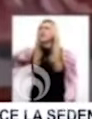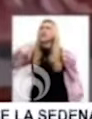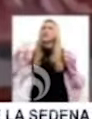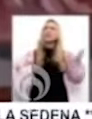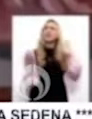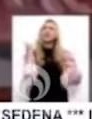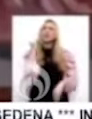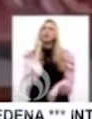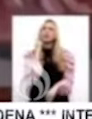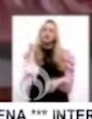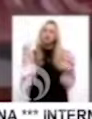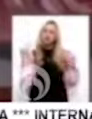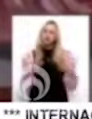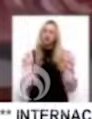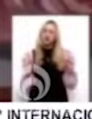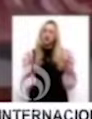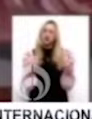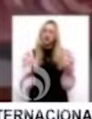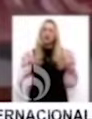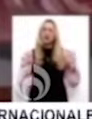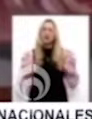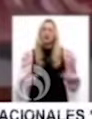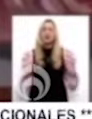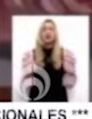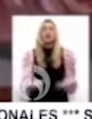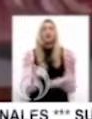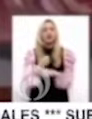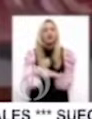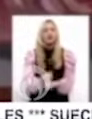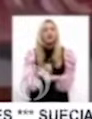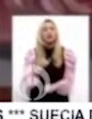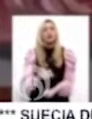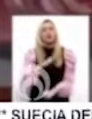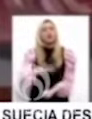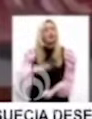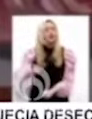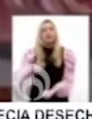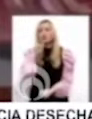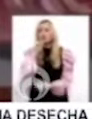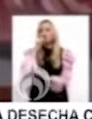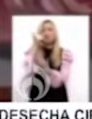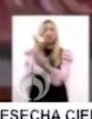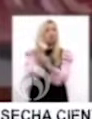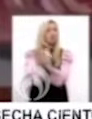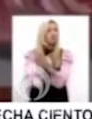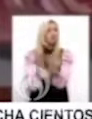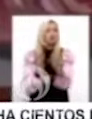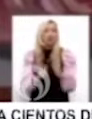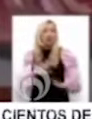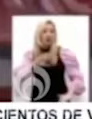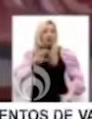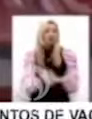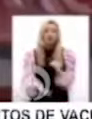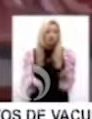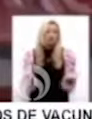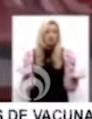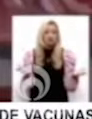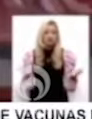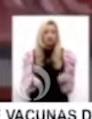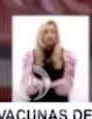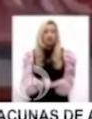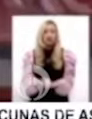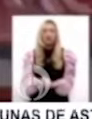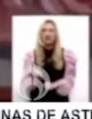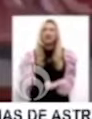frente de este importante poder. En ese contexto, en la gran reforma judicial,